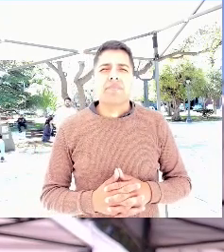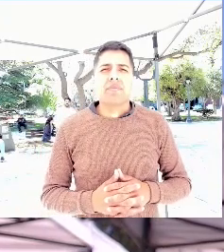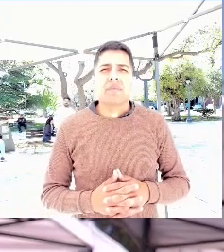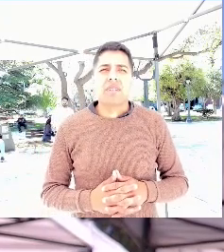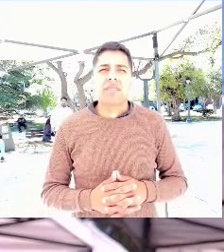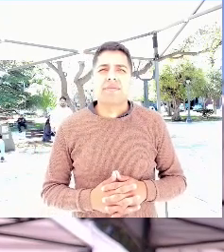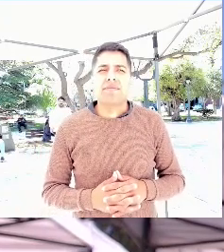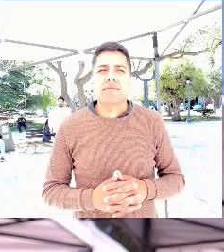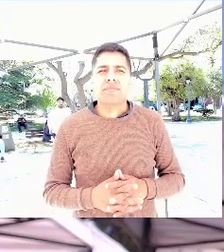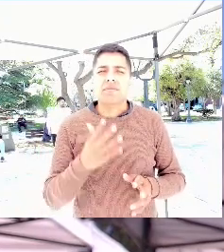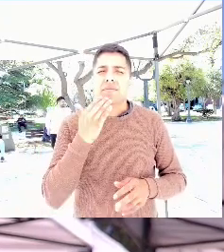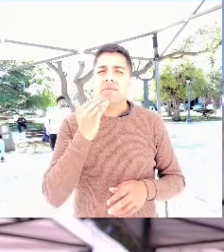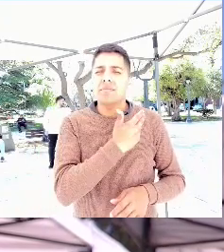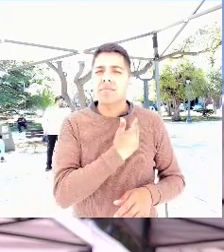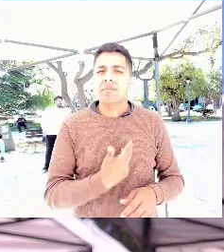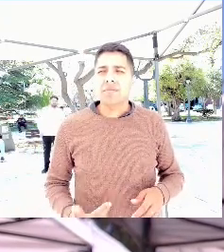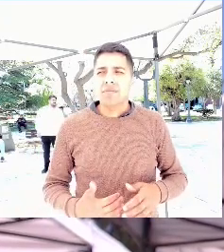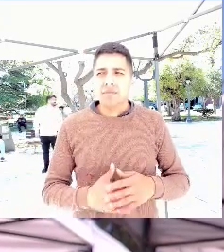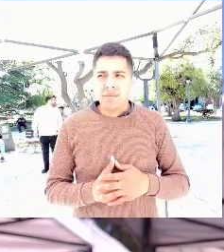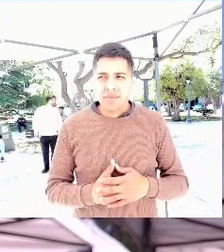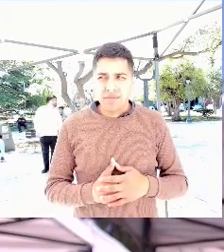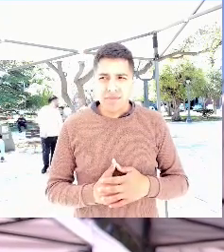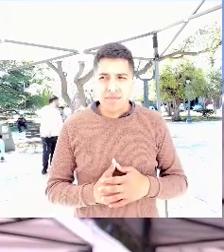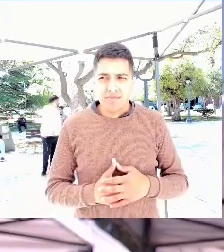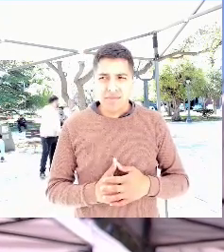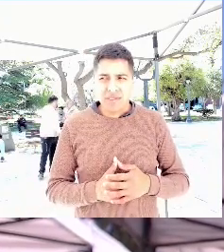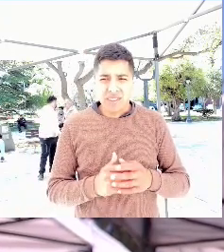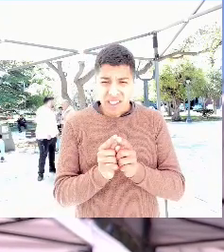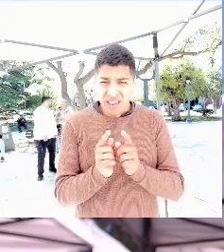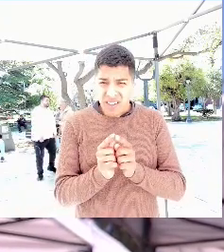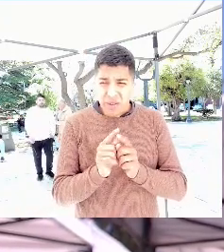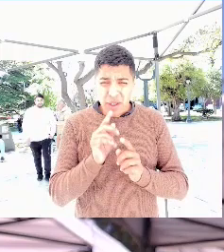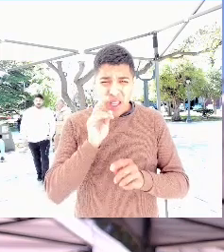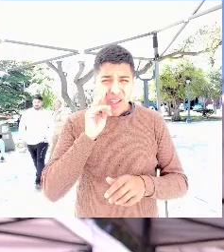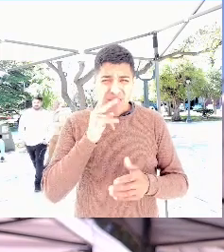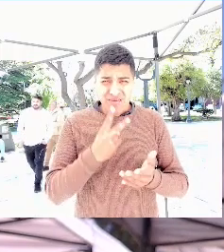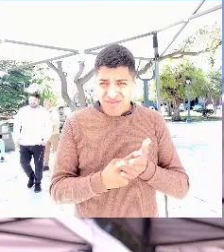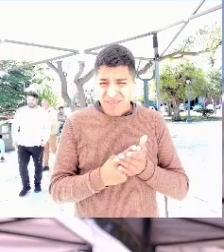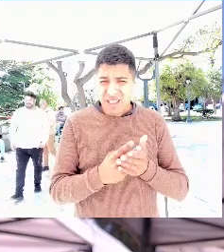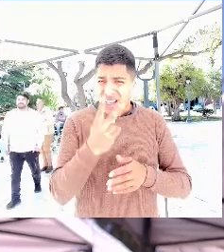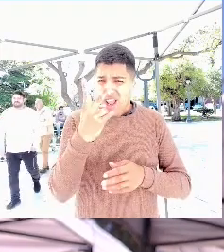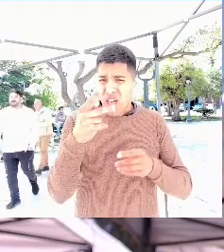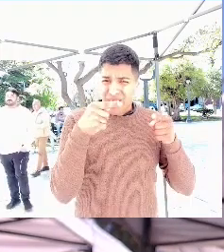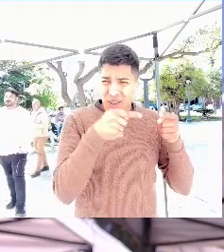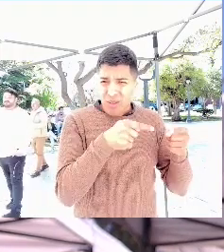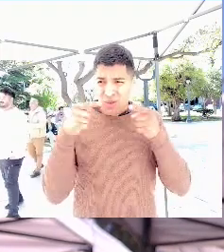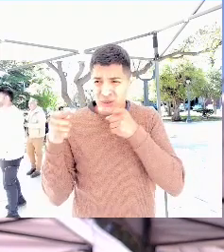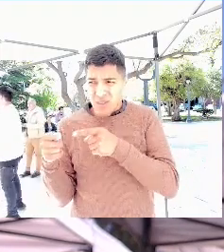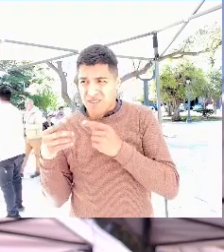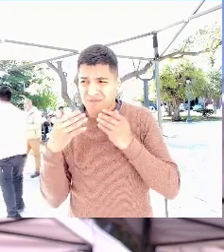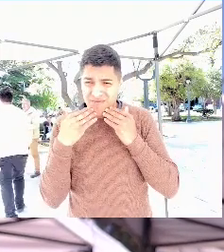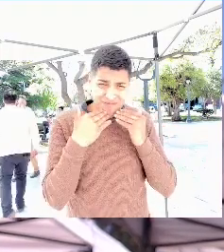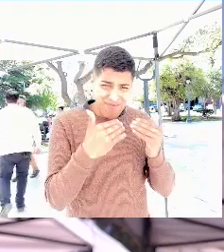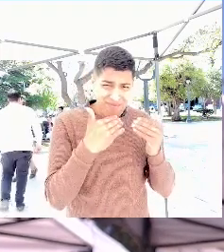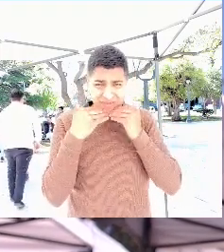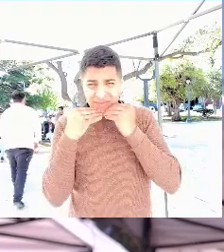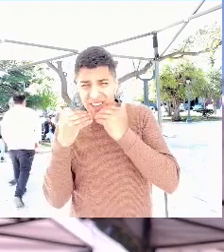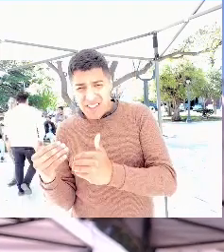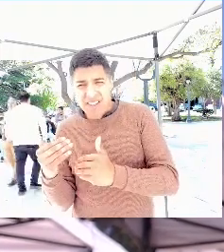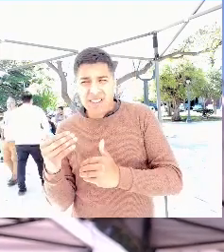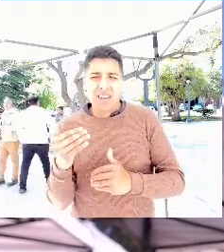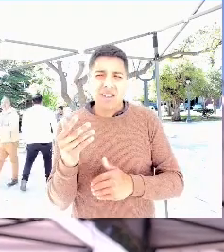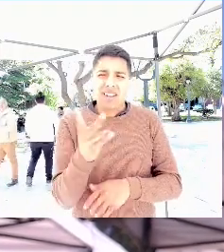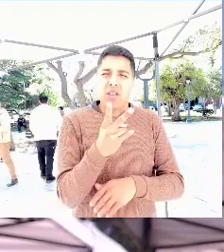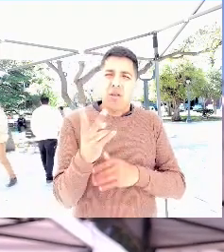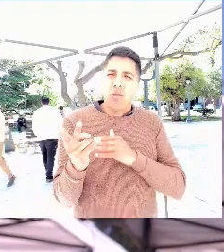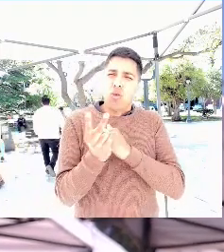Gracias, señor presidente. Bueno, acompañar el reconocimiento a estas instituciones que particularmente ambas nos